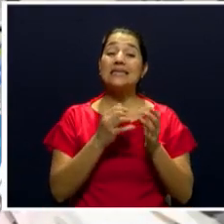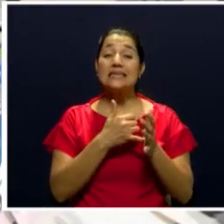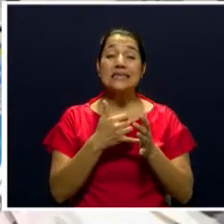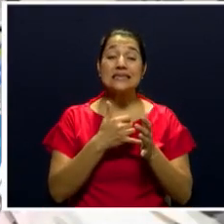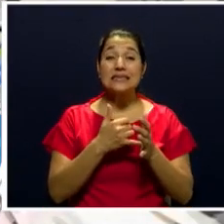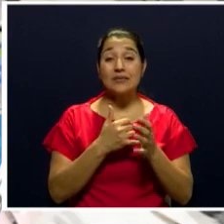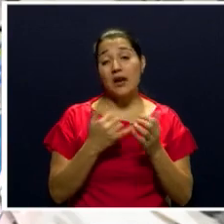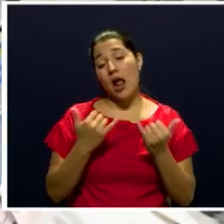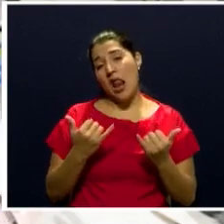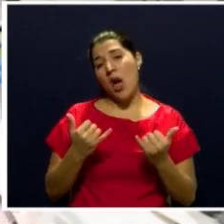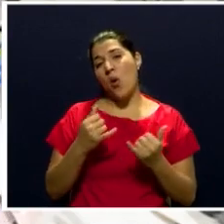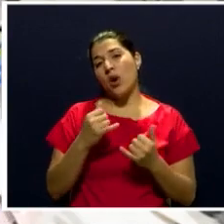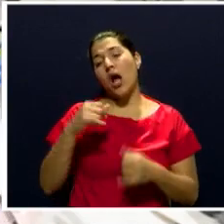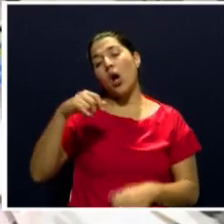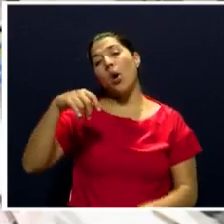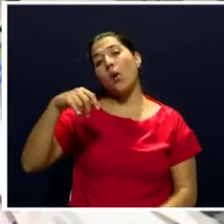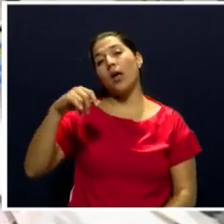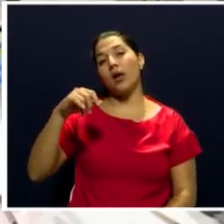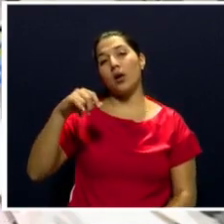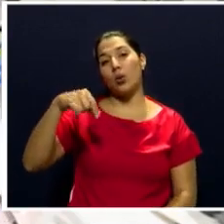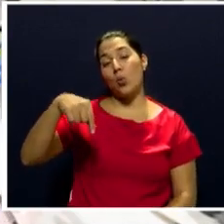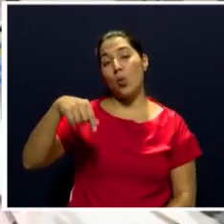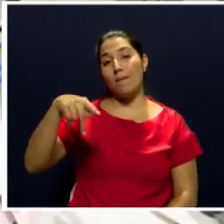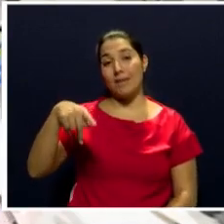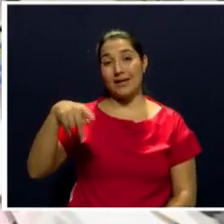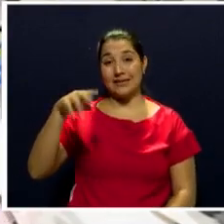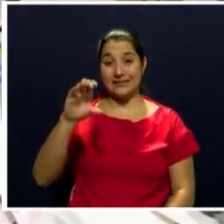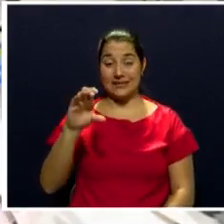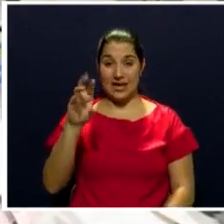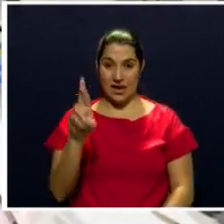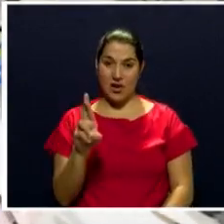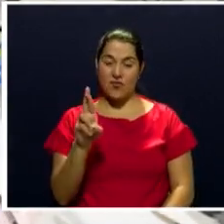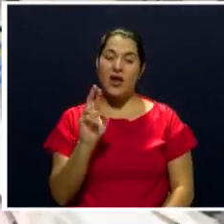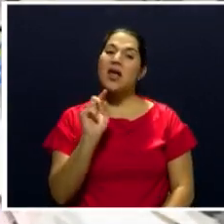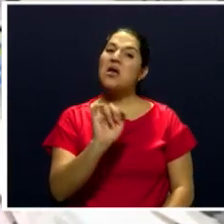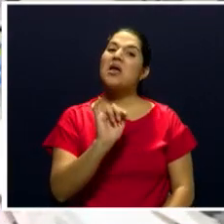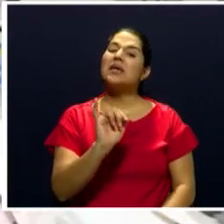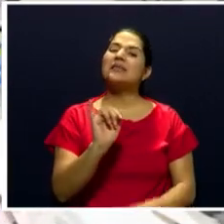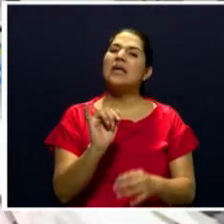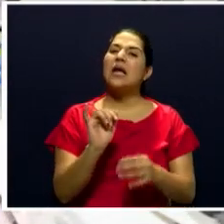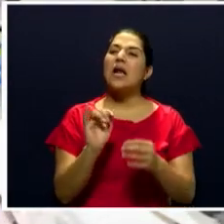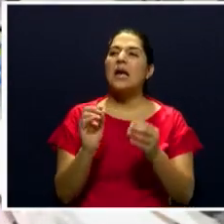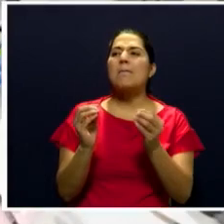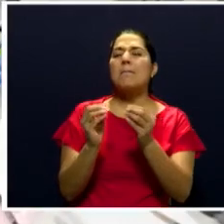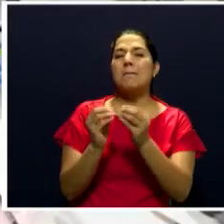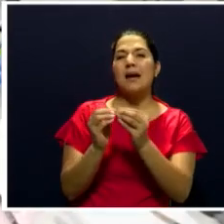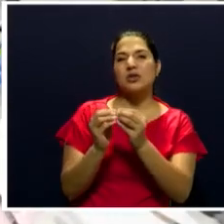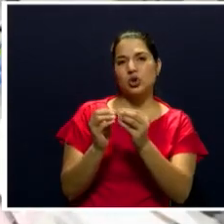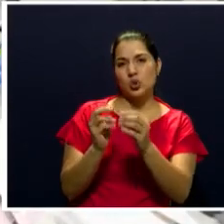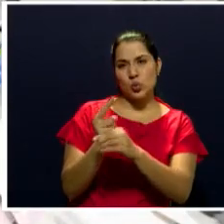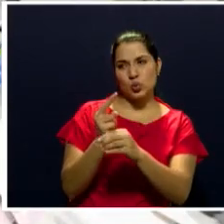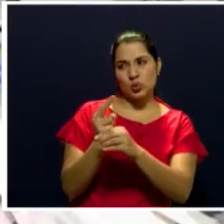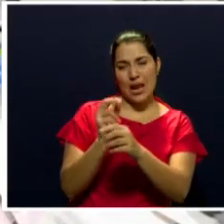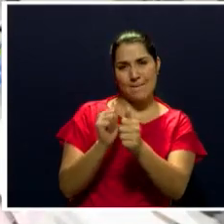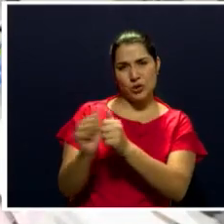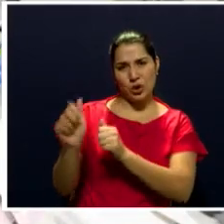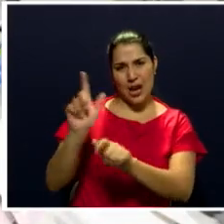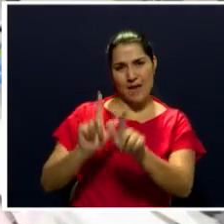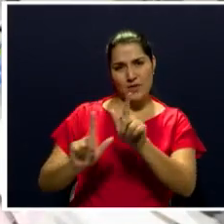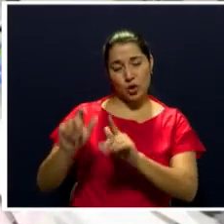mundialmente conocida qPCR. Esta es una técnica de biología molecular ampliamente utilizada en los laboratorios alrededor del mundo desde hace varias